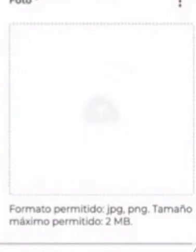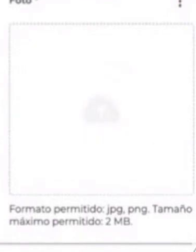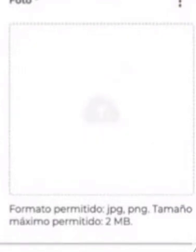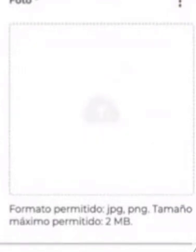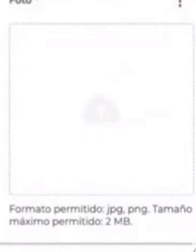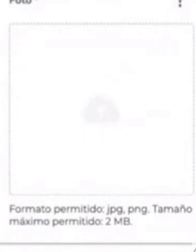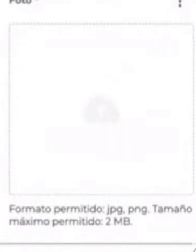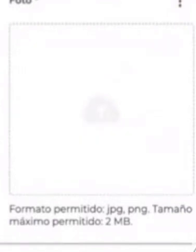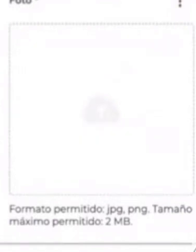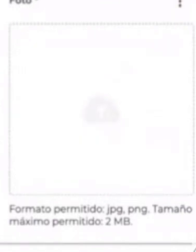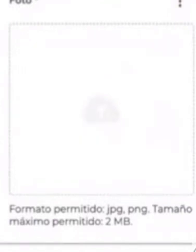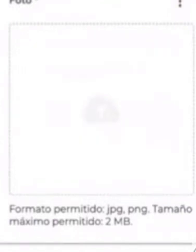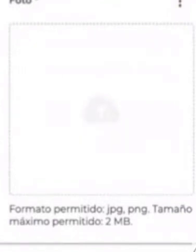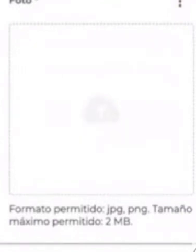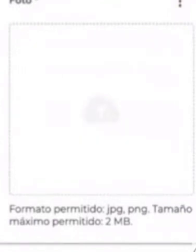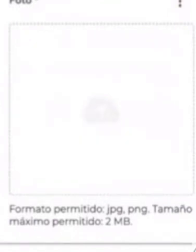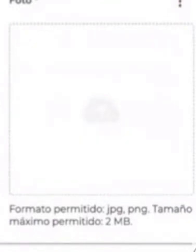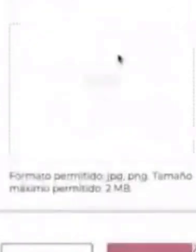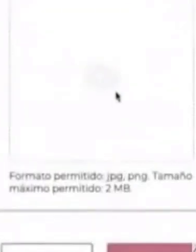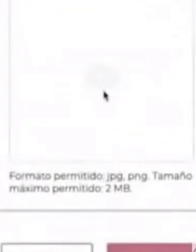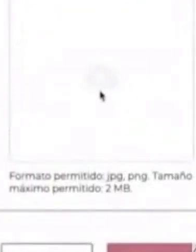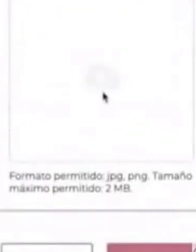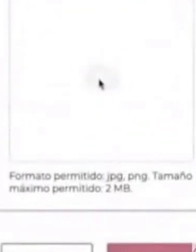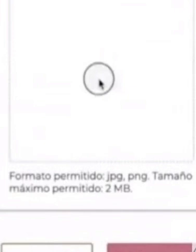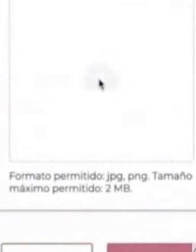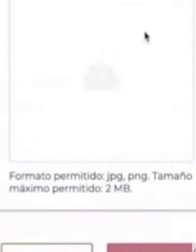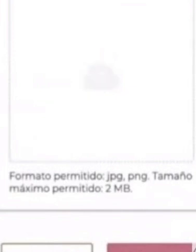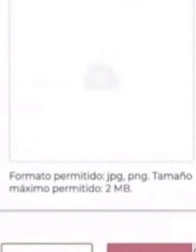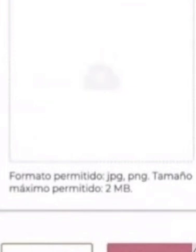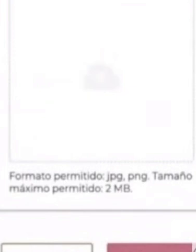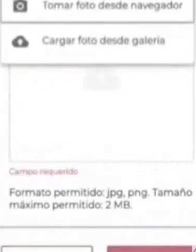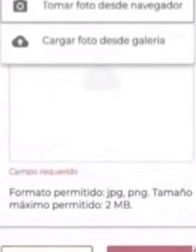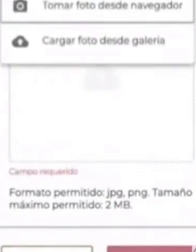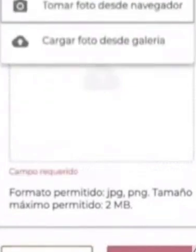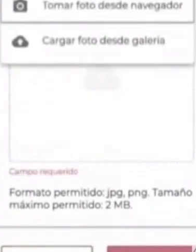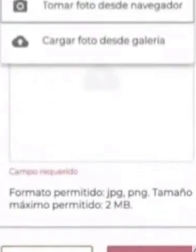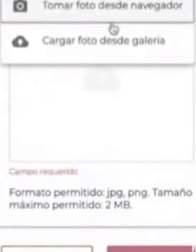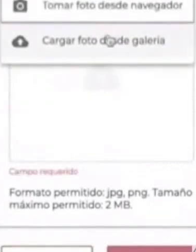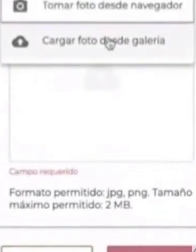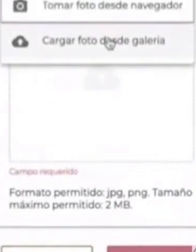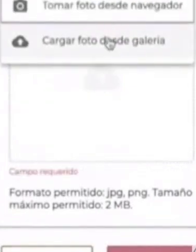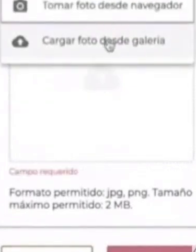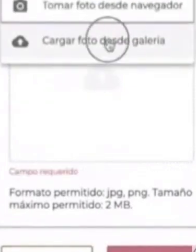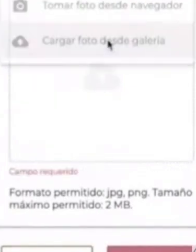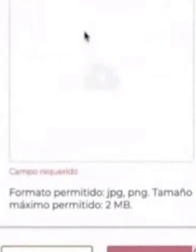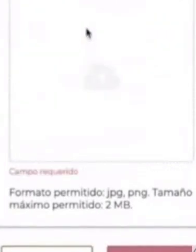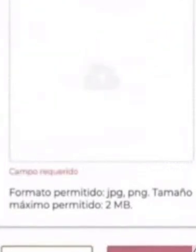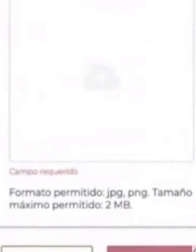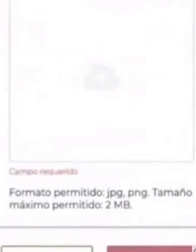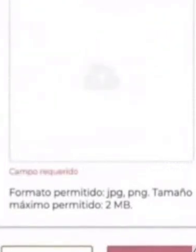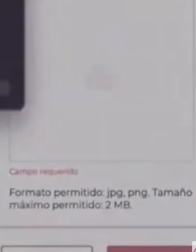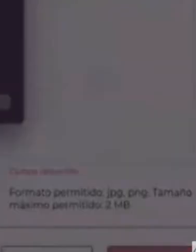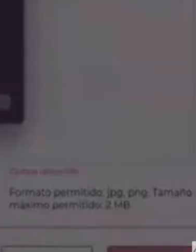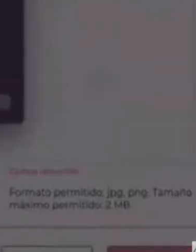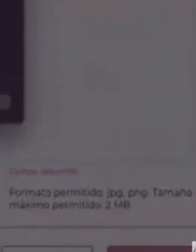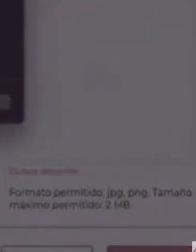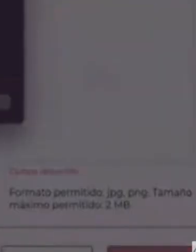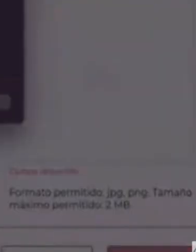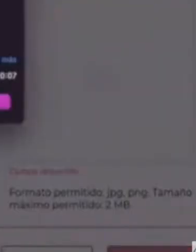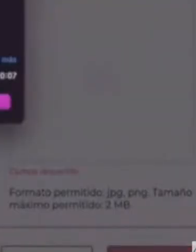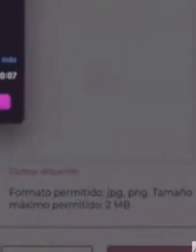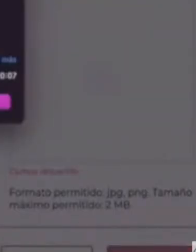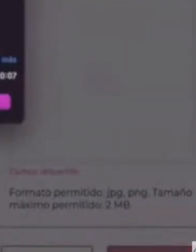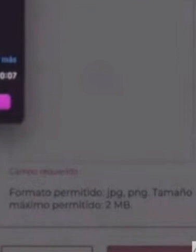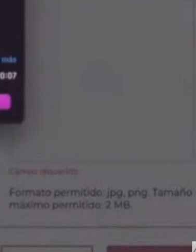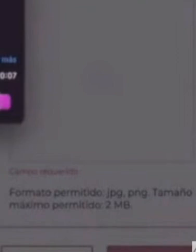sobre escolaridad y pertenencia a algún grupo étnico indígena y el tema de la fotografía, además de datos